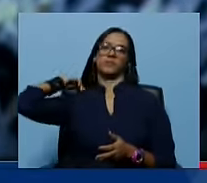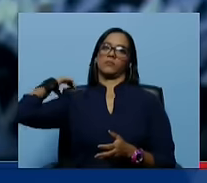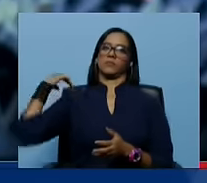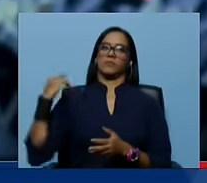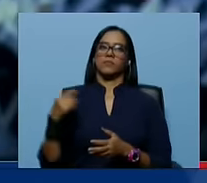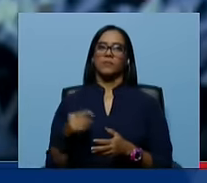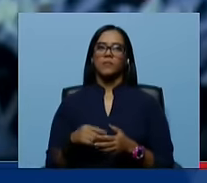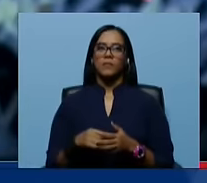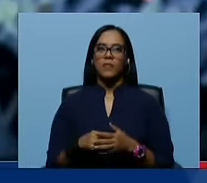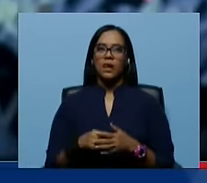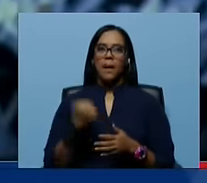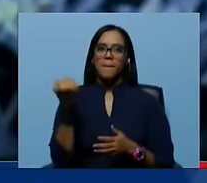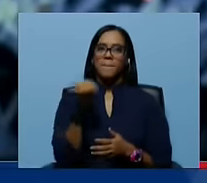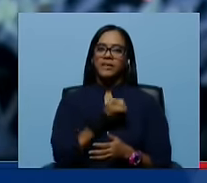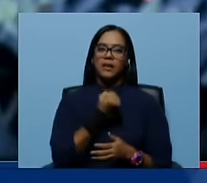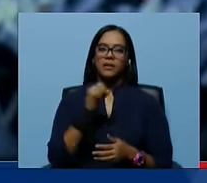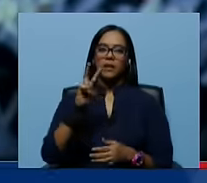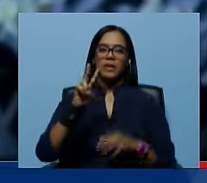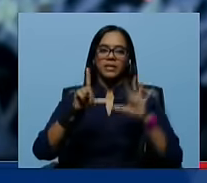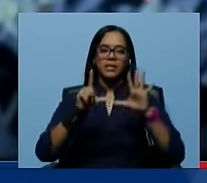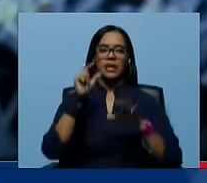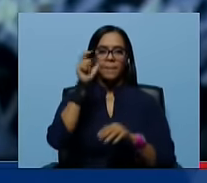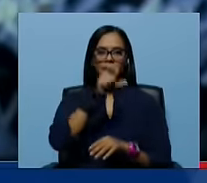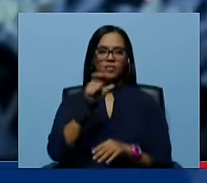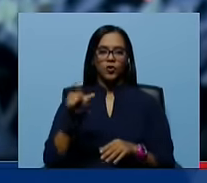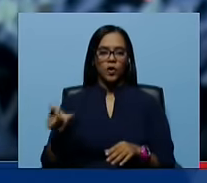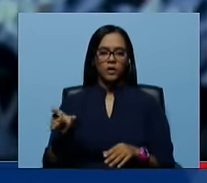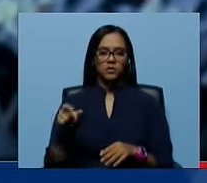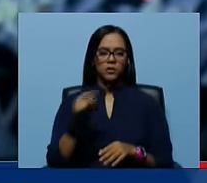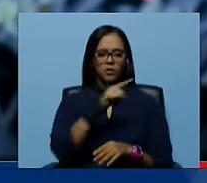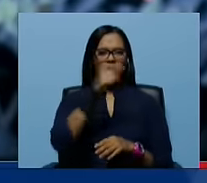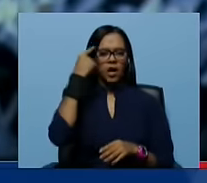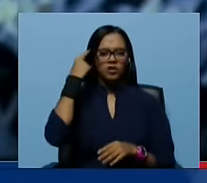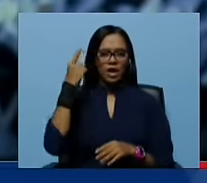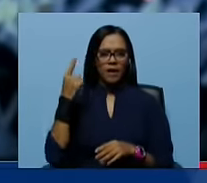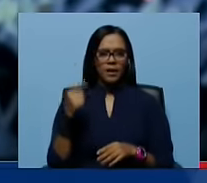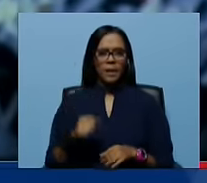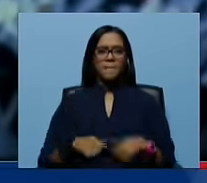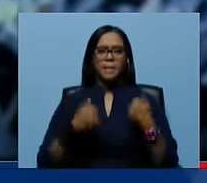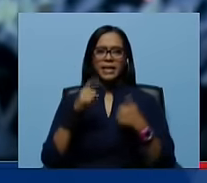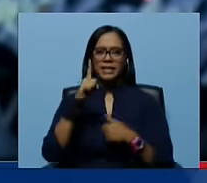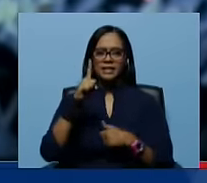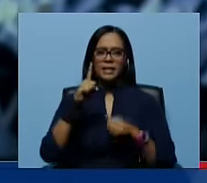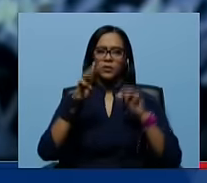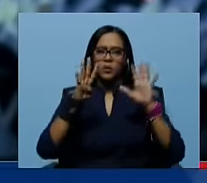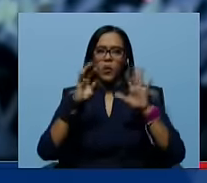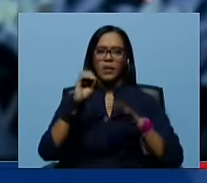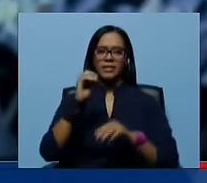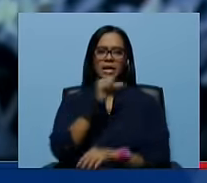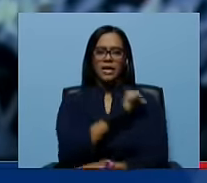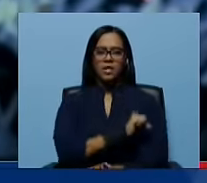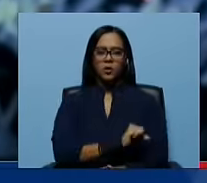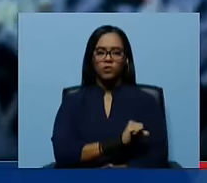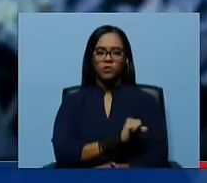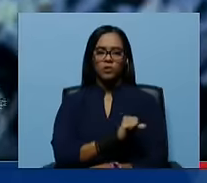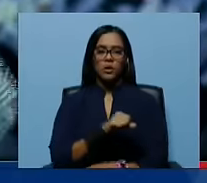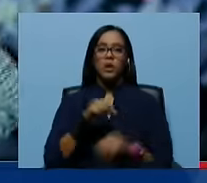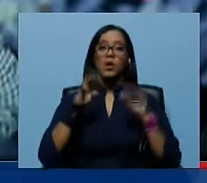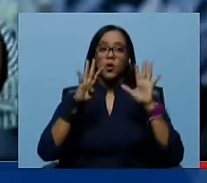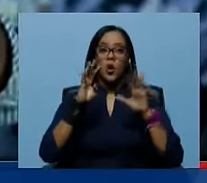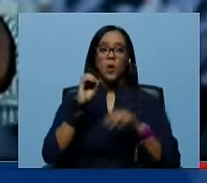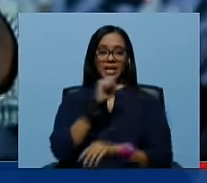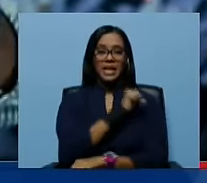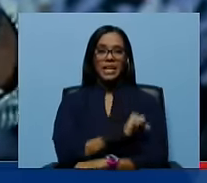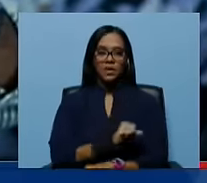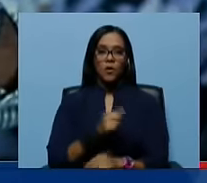Mataron a 27 personas. Ustedes lo saben. Más de 190 heridos. 90 heridos